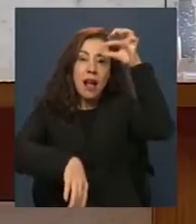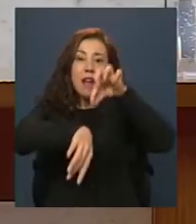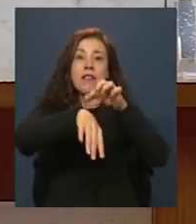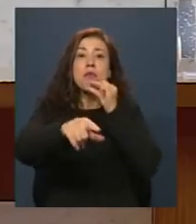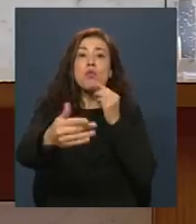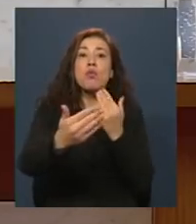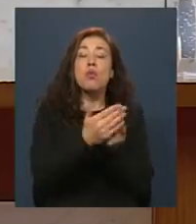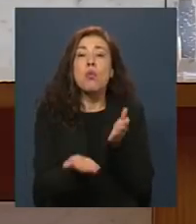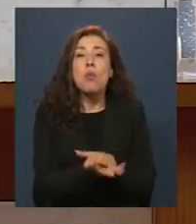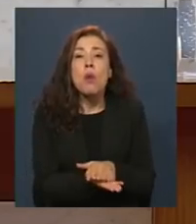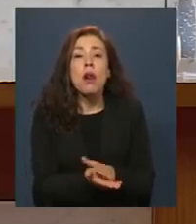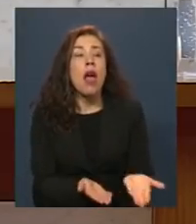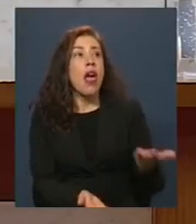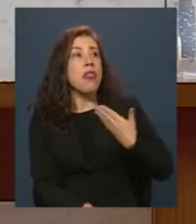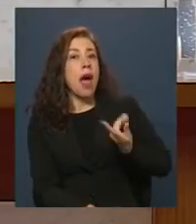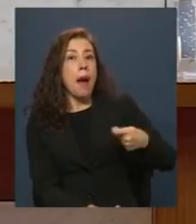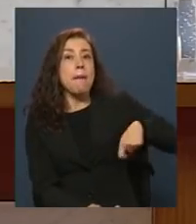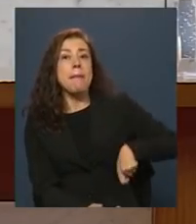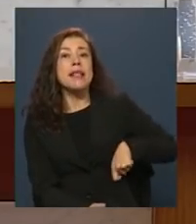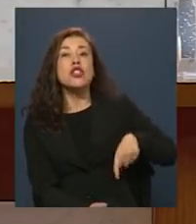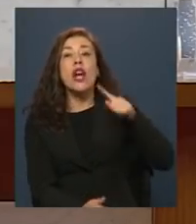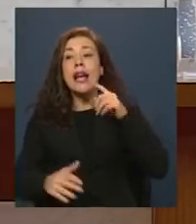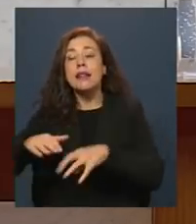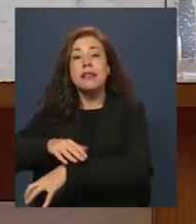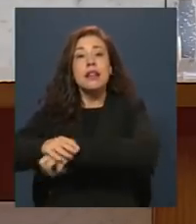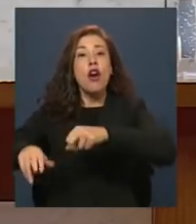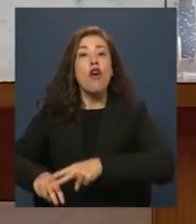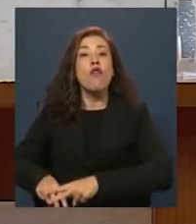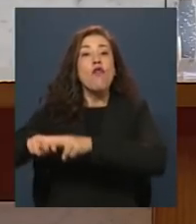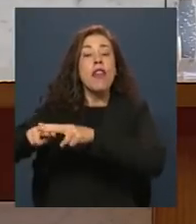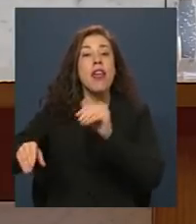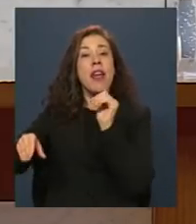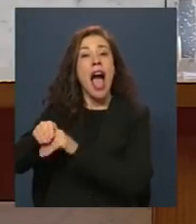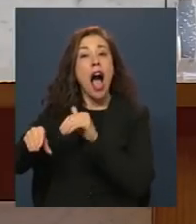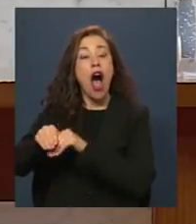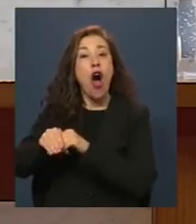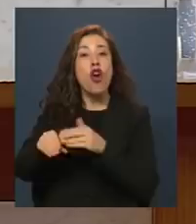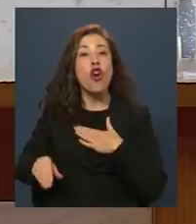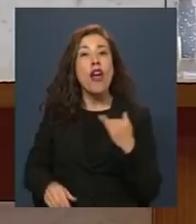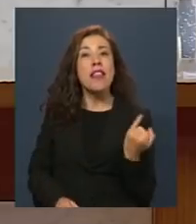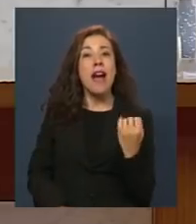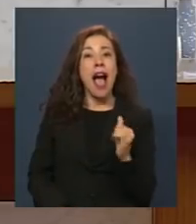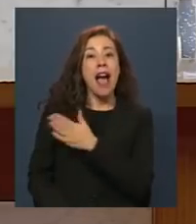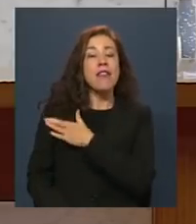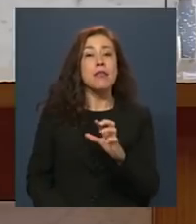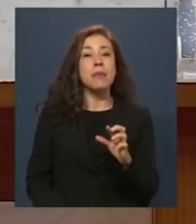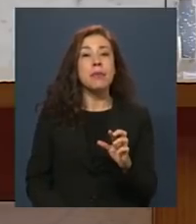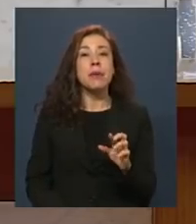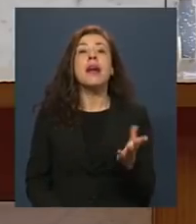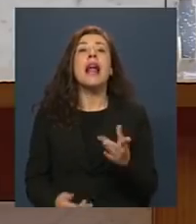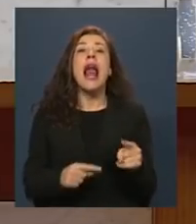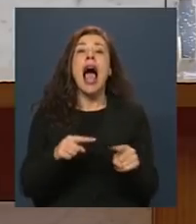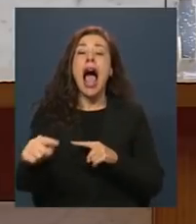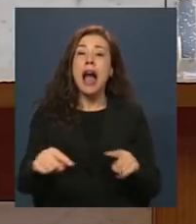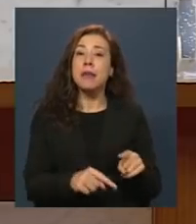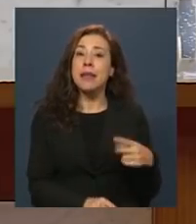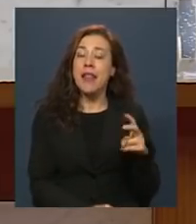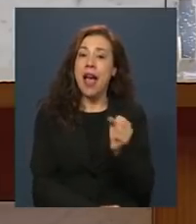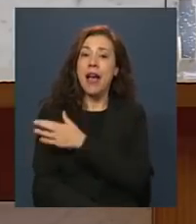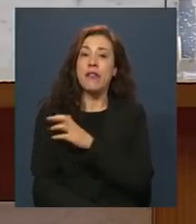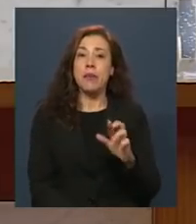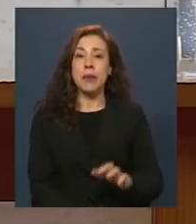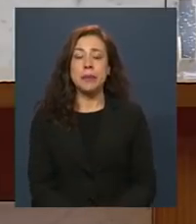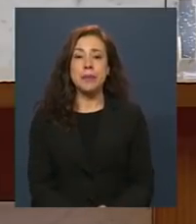terminales percibir una pensión con cargo al saldo de su cuenta de capitalización individual en la respectiva administradora de fondos de